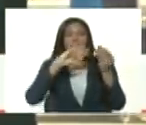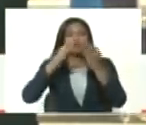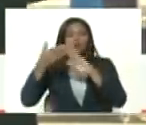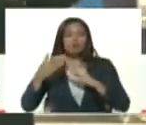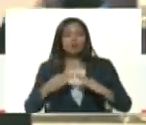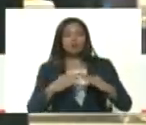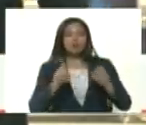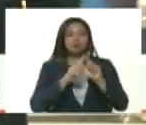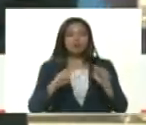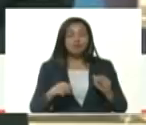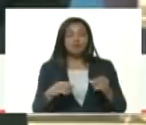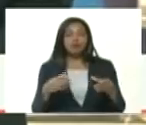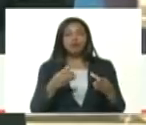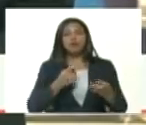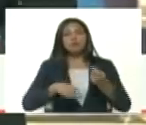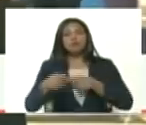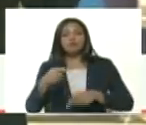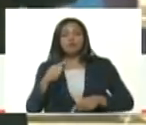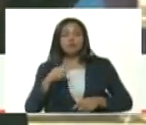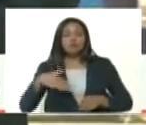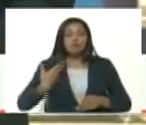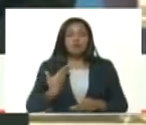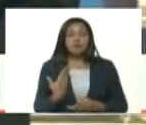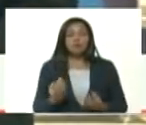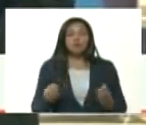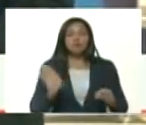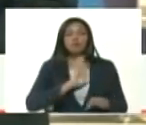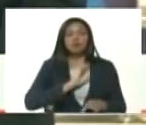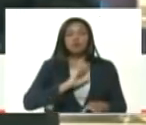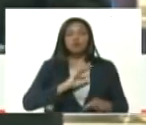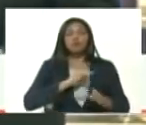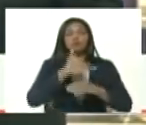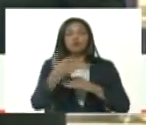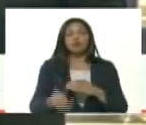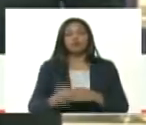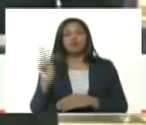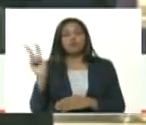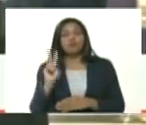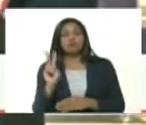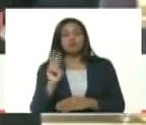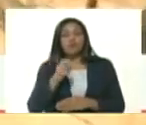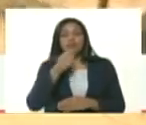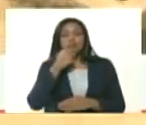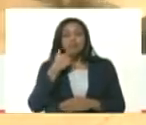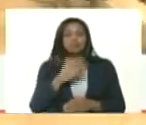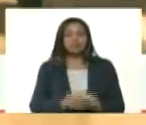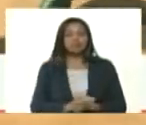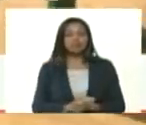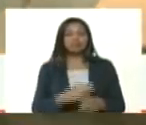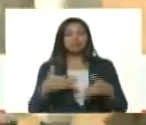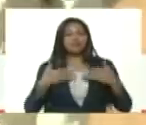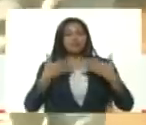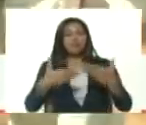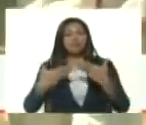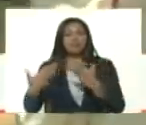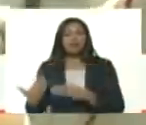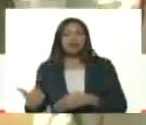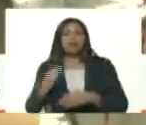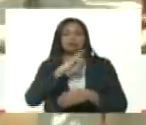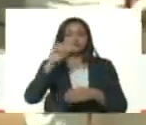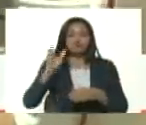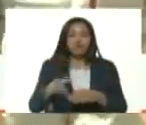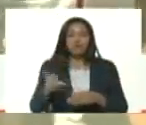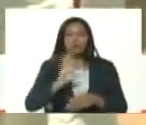de todos los comerciantes, para que hoy podamos, con este proyecto hermoso de Venezuela Bella, entregarle a los maravinos, entregarle a los